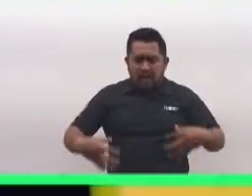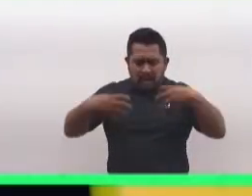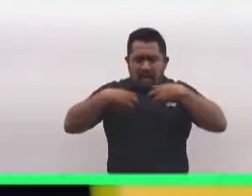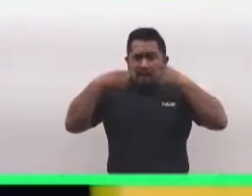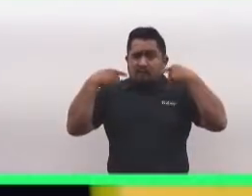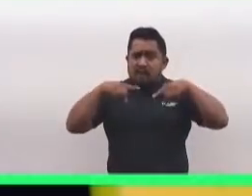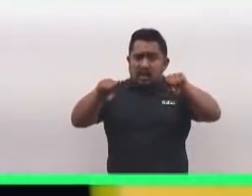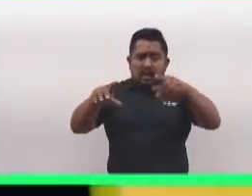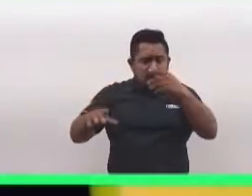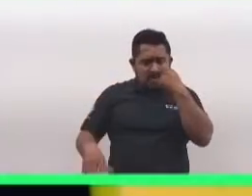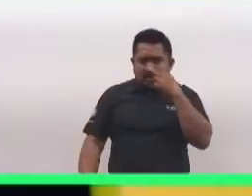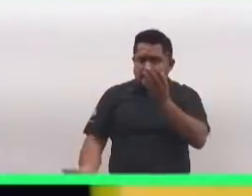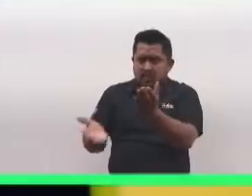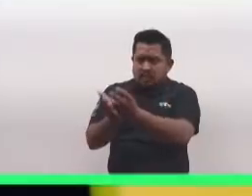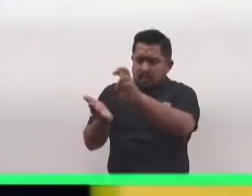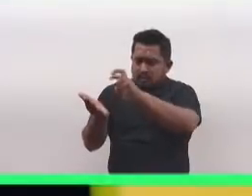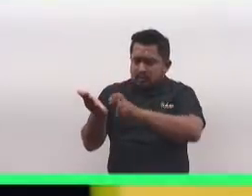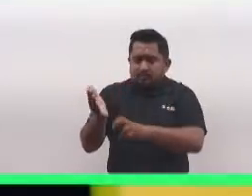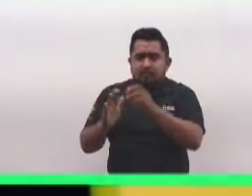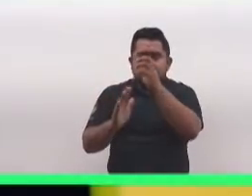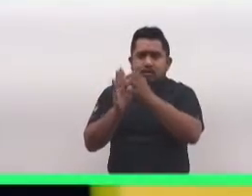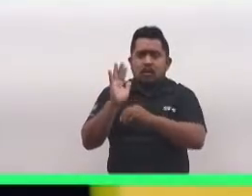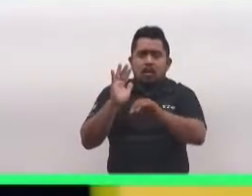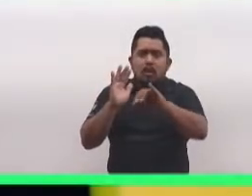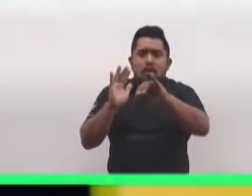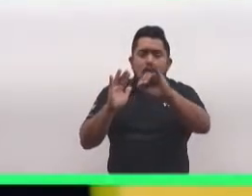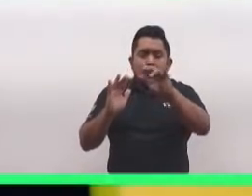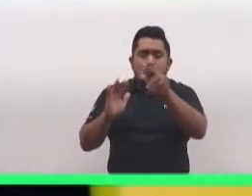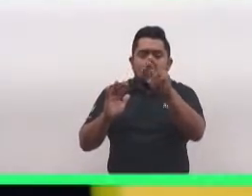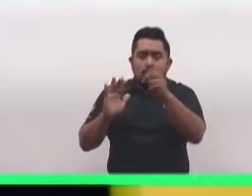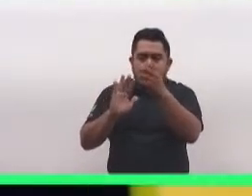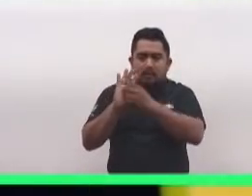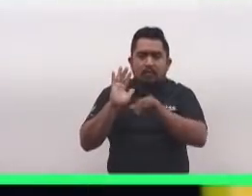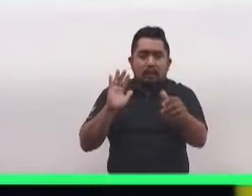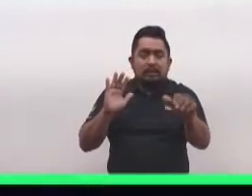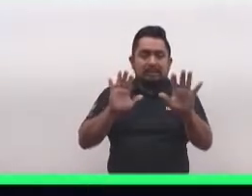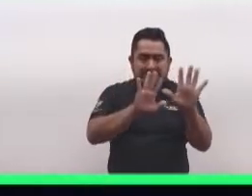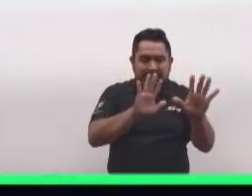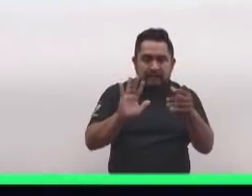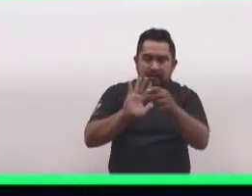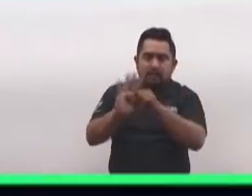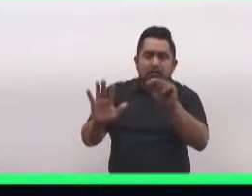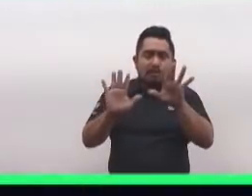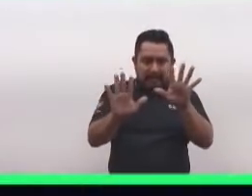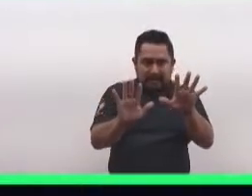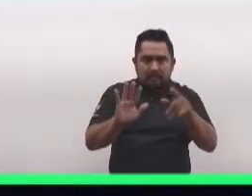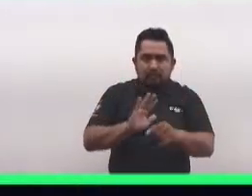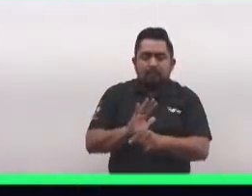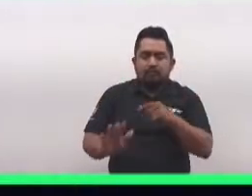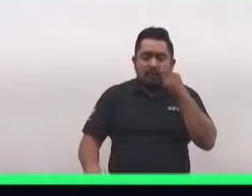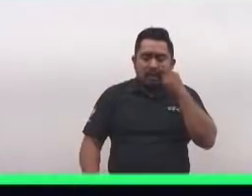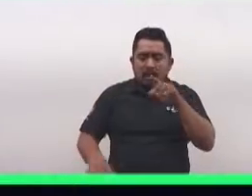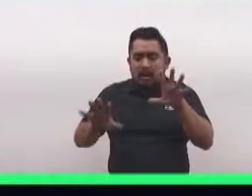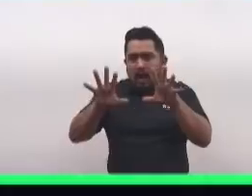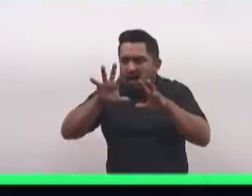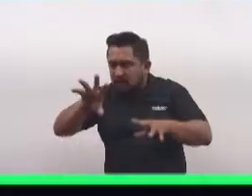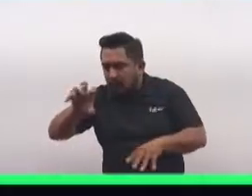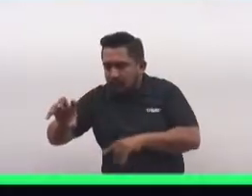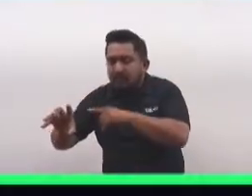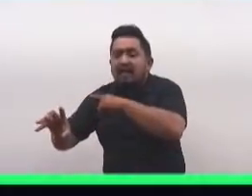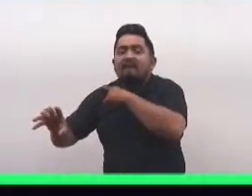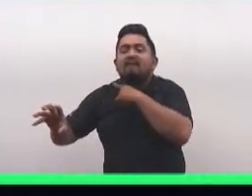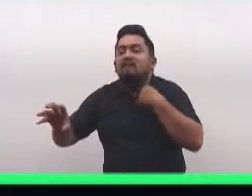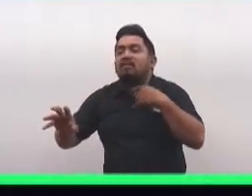es lo que dice la palabra en juan 1010 el ladrón no viene sino para hurtar matar